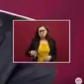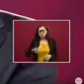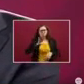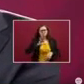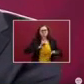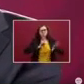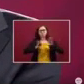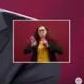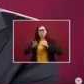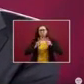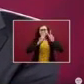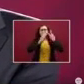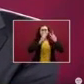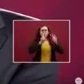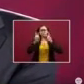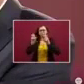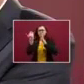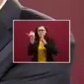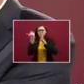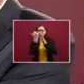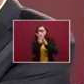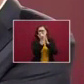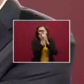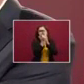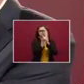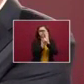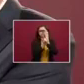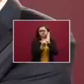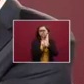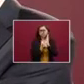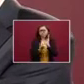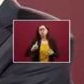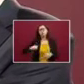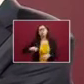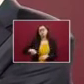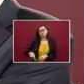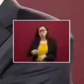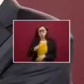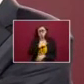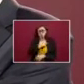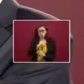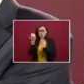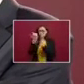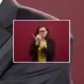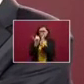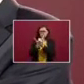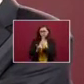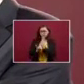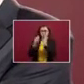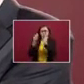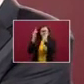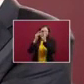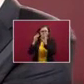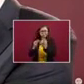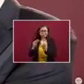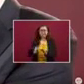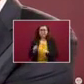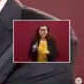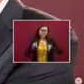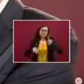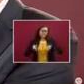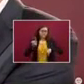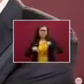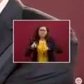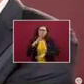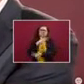retomar precisamente la productividad de Pemex y de la Comisión Federal de Electricidad, ¿eh? Porque de veras le apostaban, se había